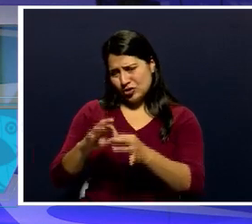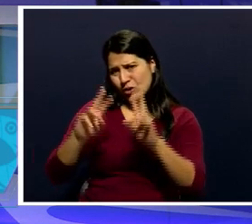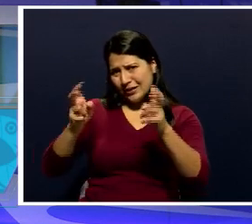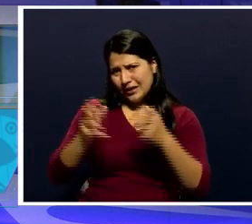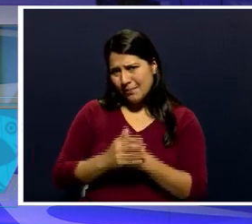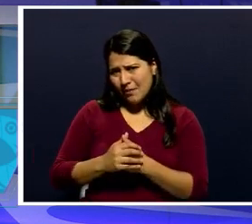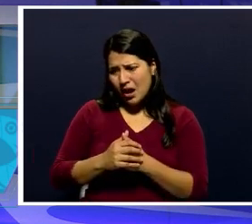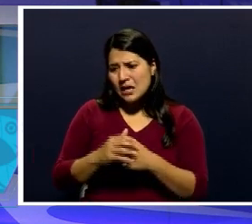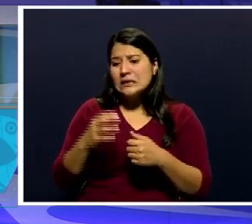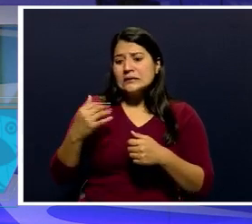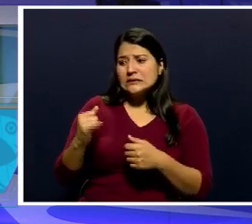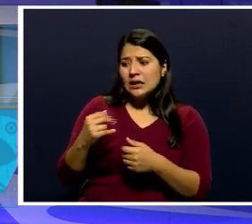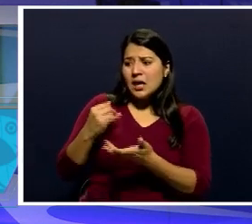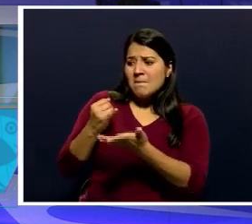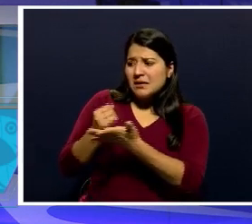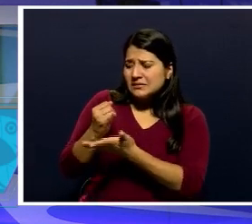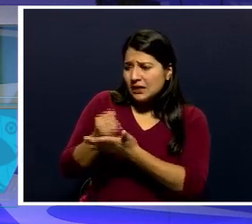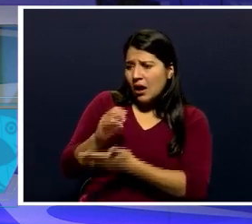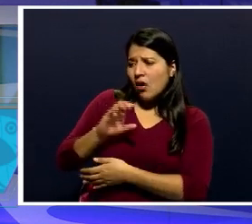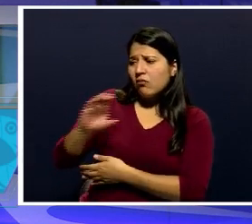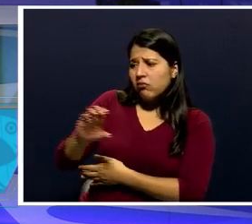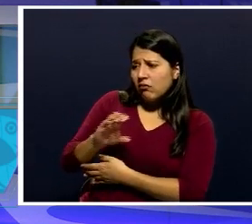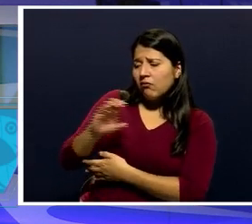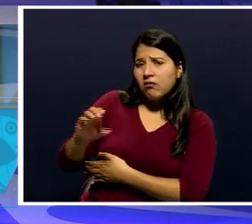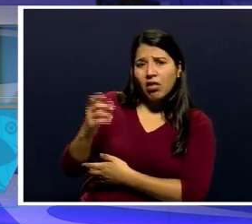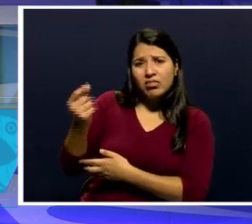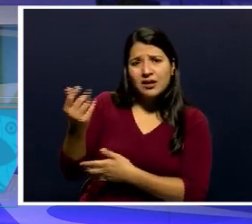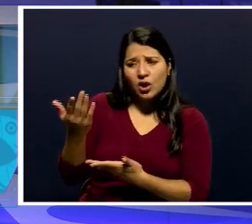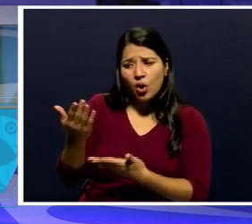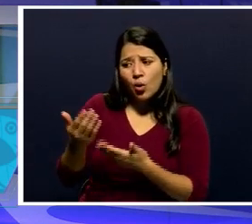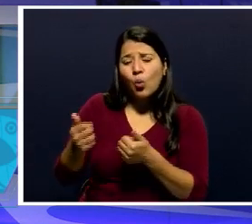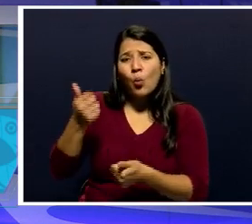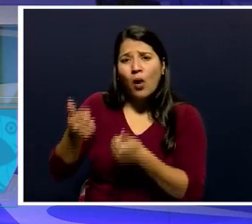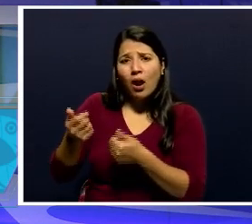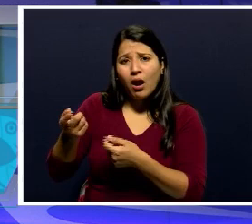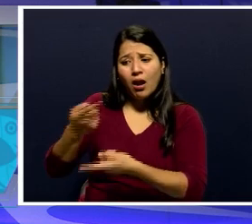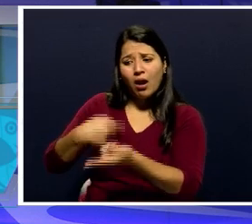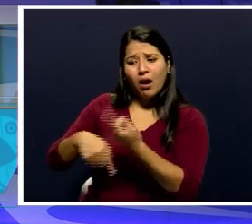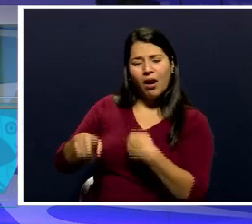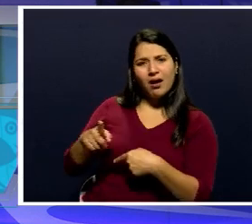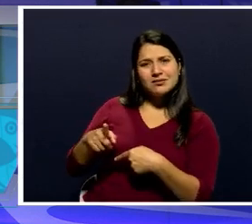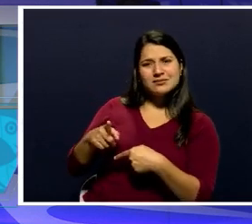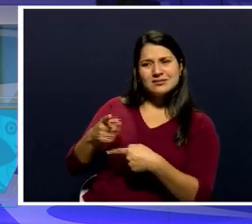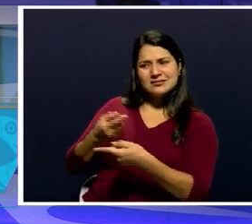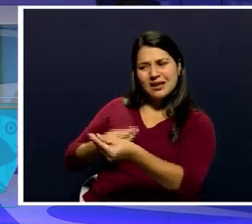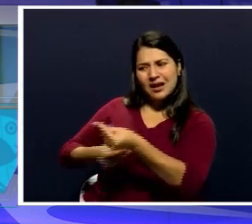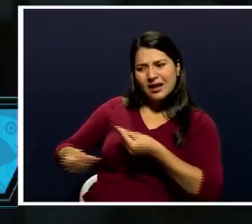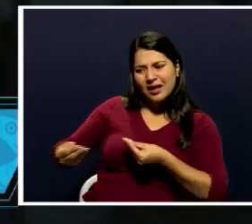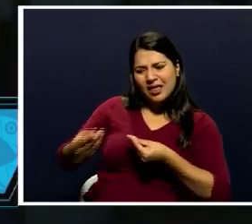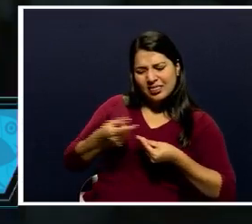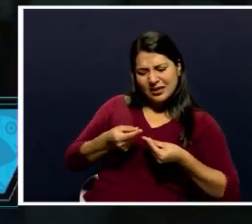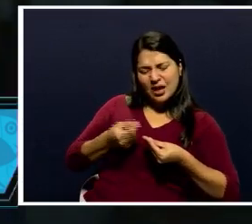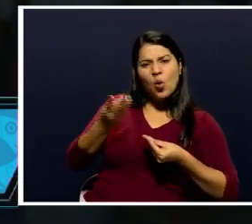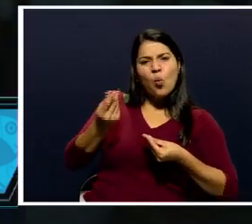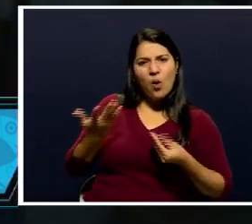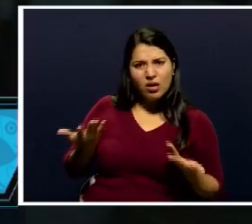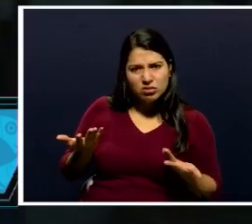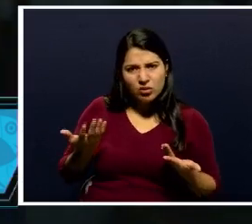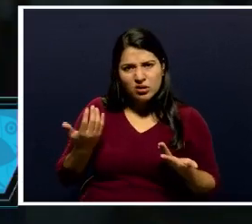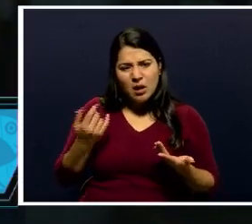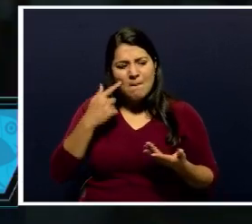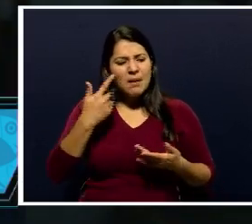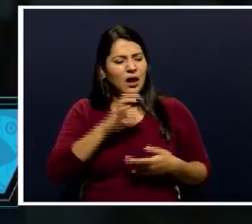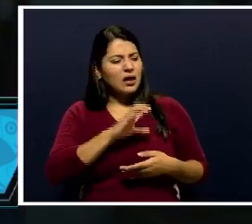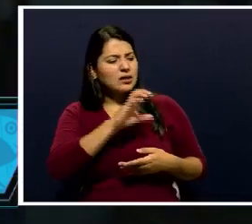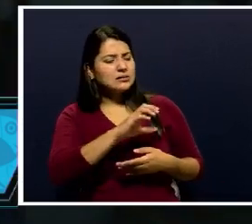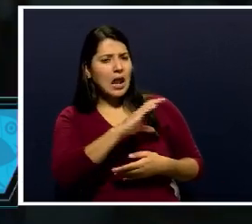el retorno social que recibe un país como Costa Rica de invertir en universidades estatales o de invertir en la Caja